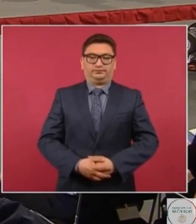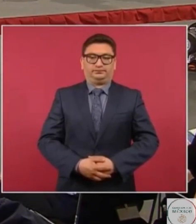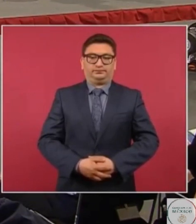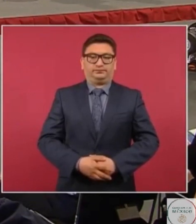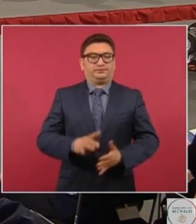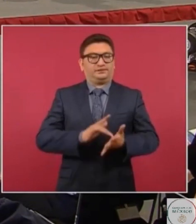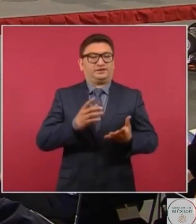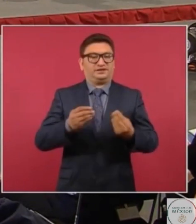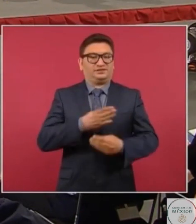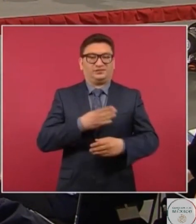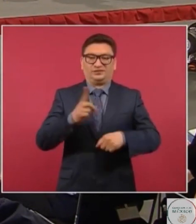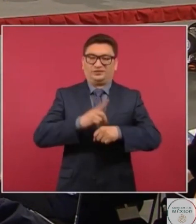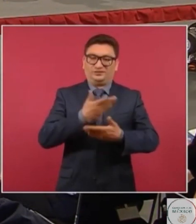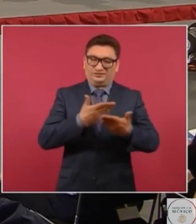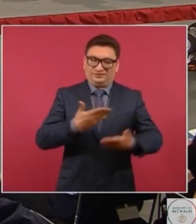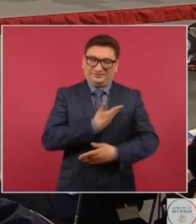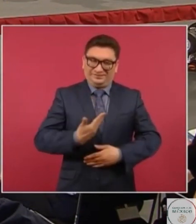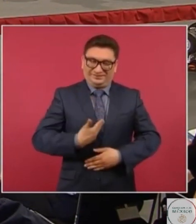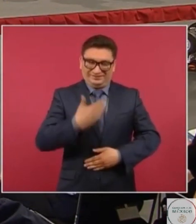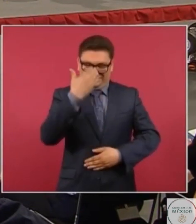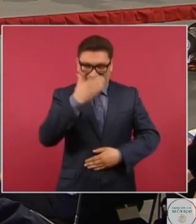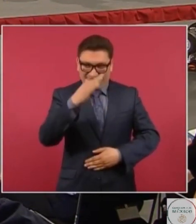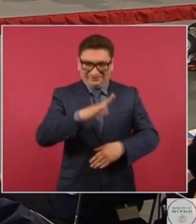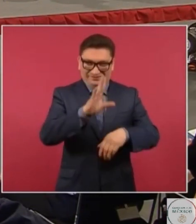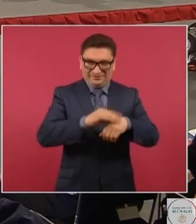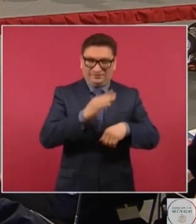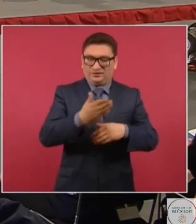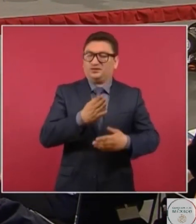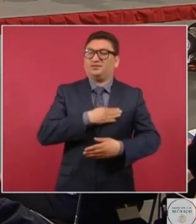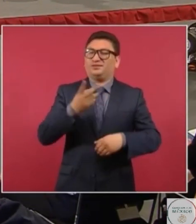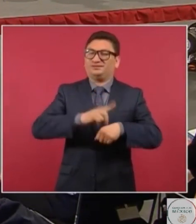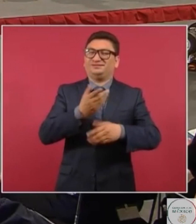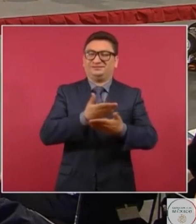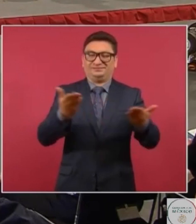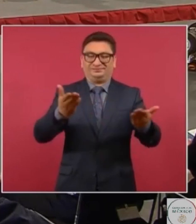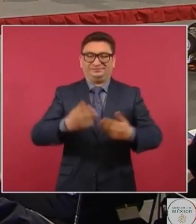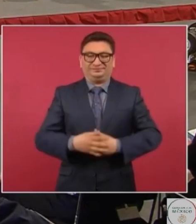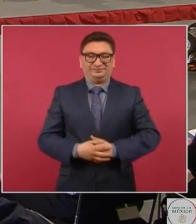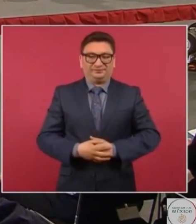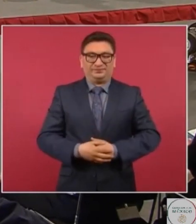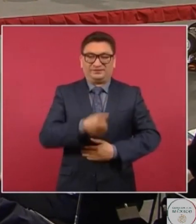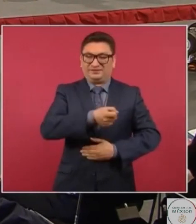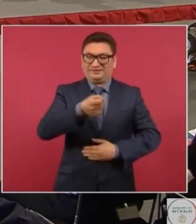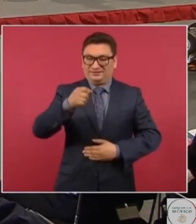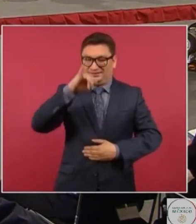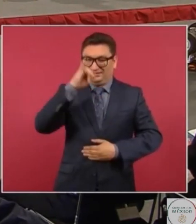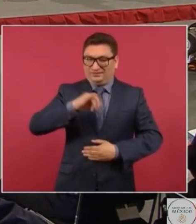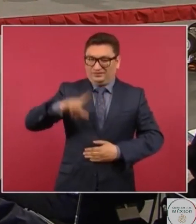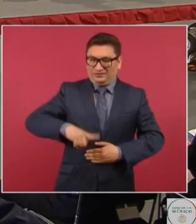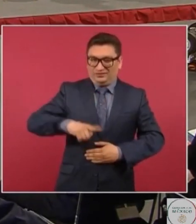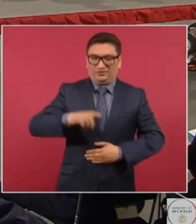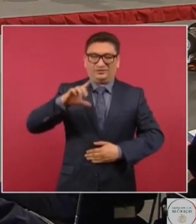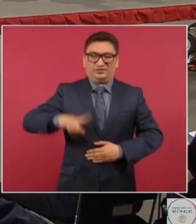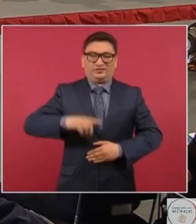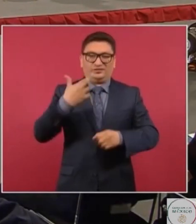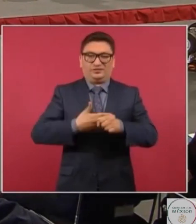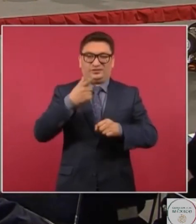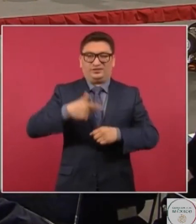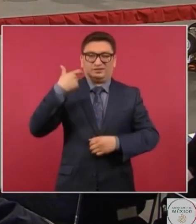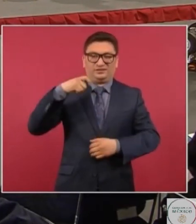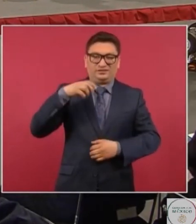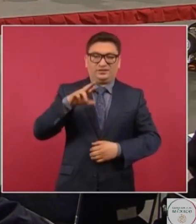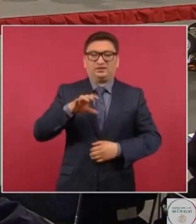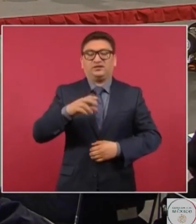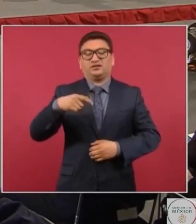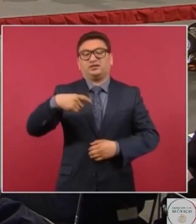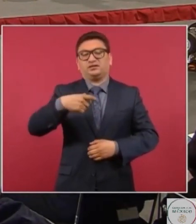Muchas gracias. Muy buenos días. Con su permiso, señor presidente. Muy buenos días. Saludo a la jefa de gobierno y a los gobernadores de Quintana Roo y